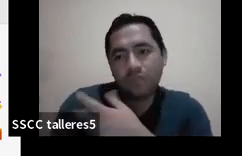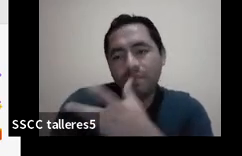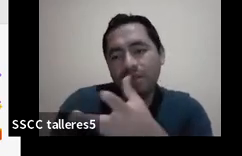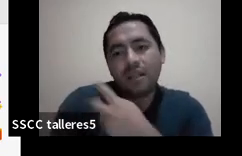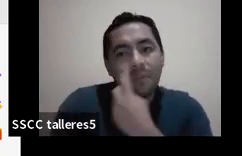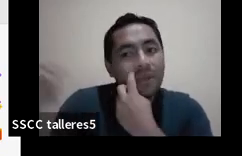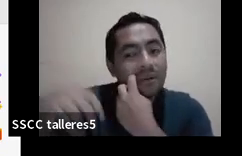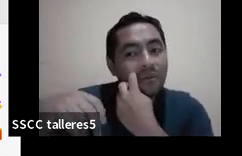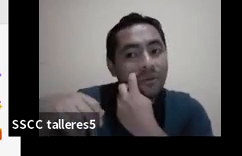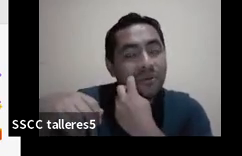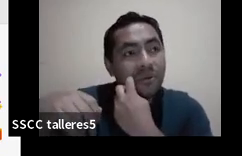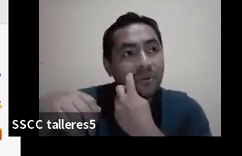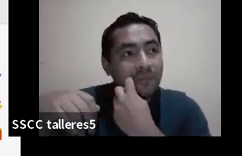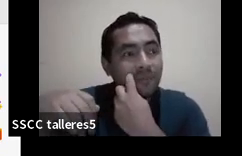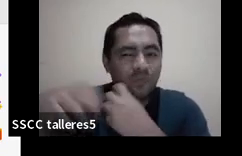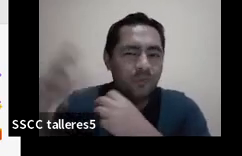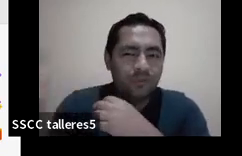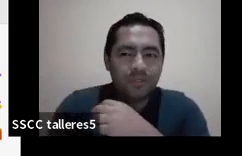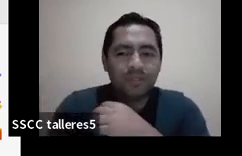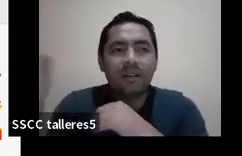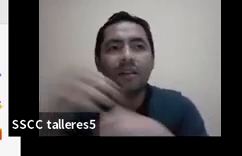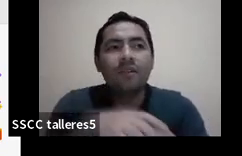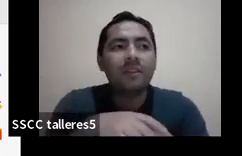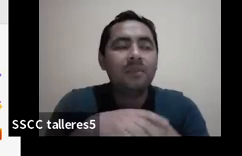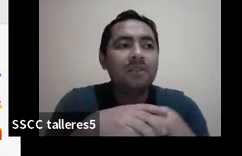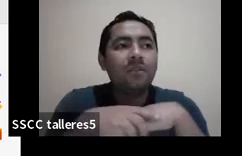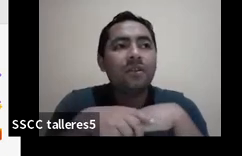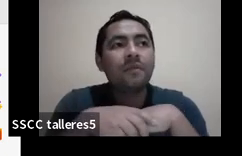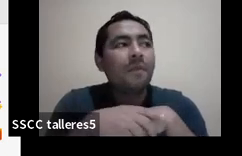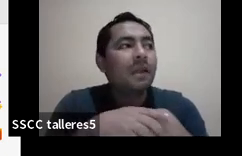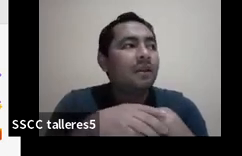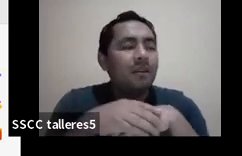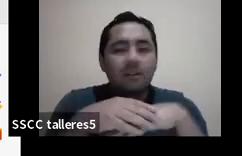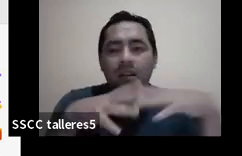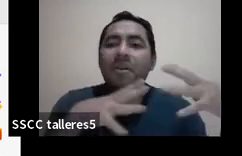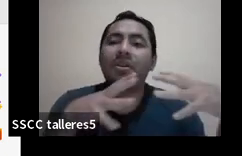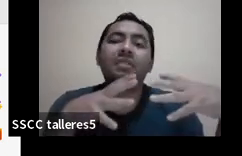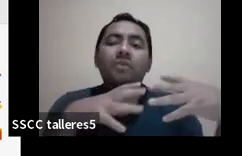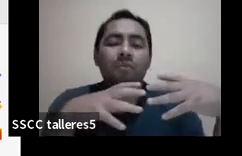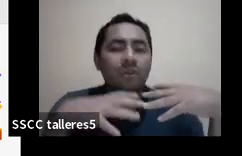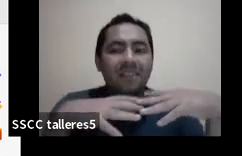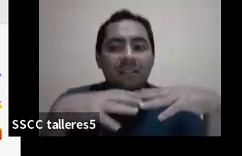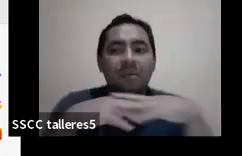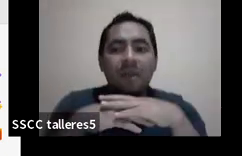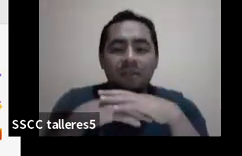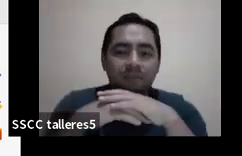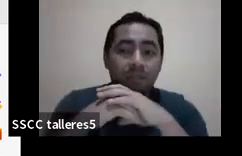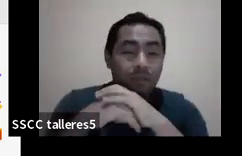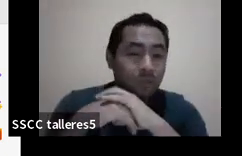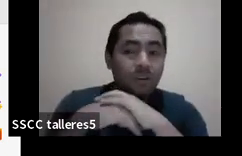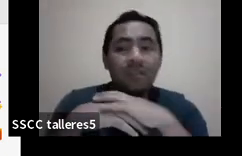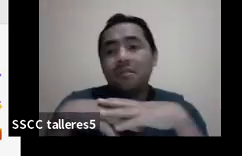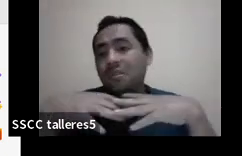para justamente apoyar a algunos niños sordos. No es suficiente en realidad lo que hace el Ministerio de Educación. La mayoría son por iniciativas